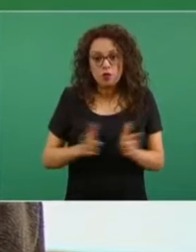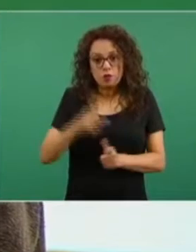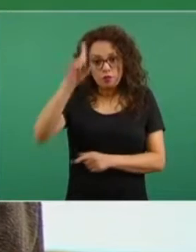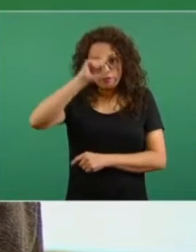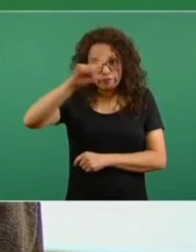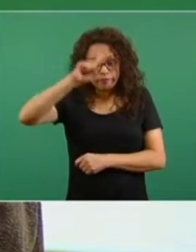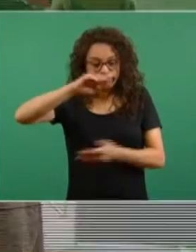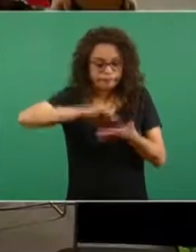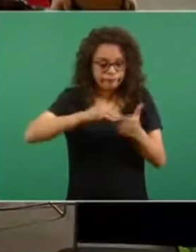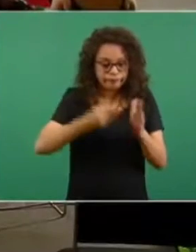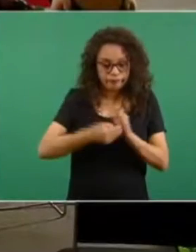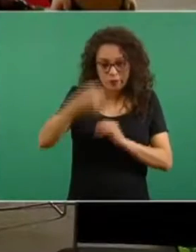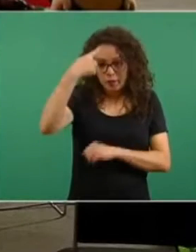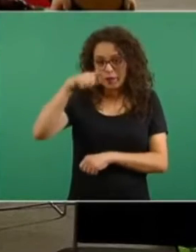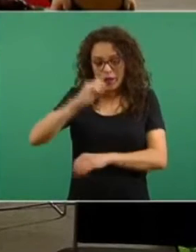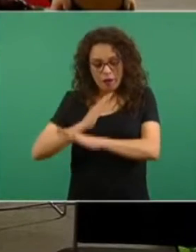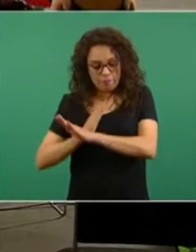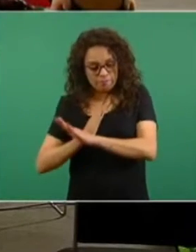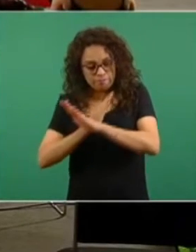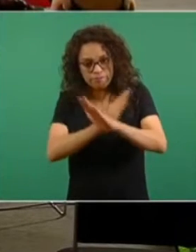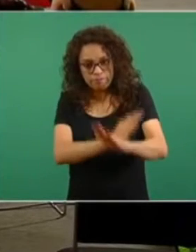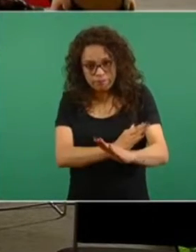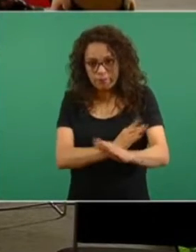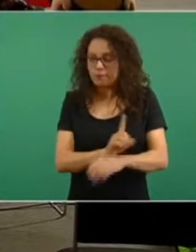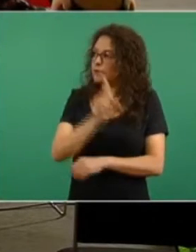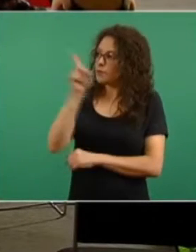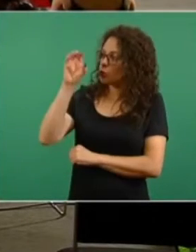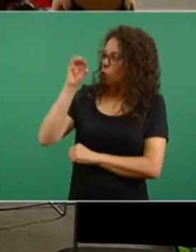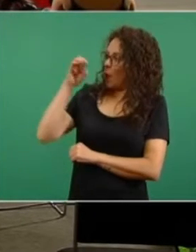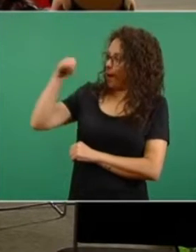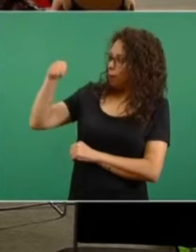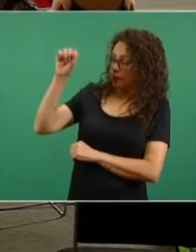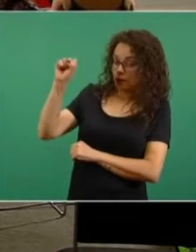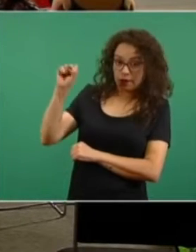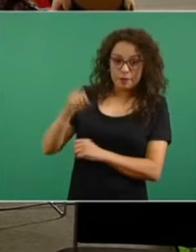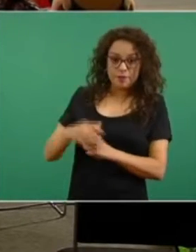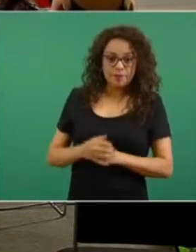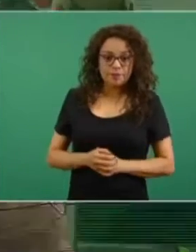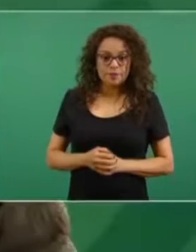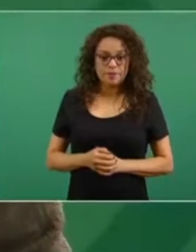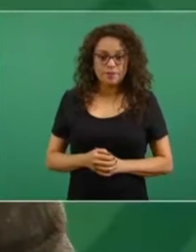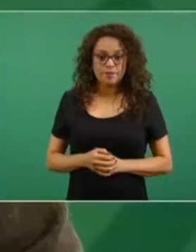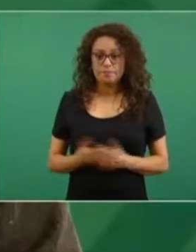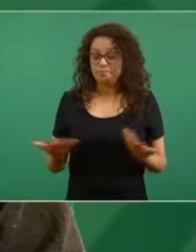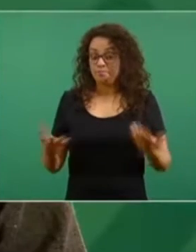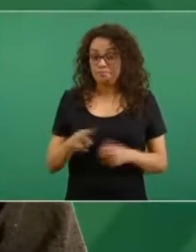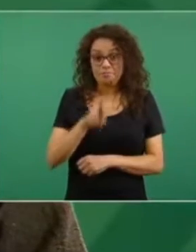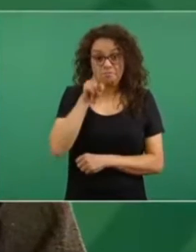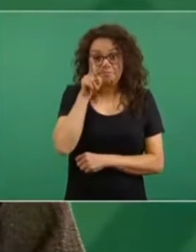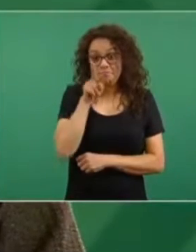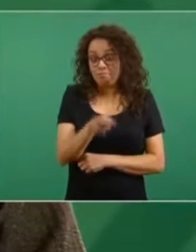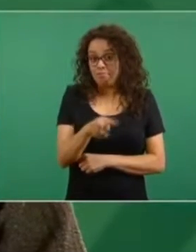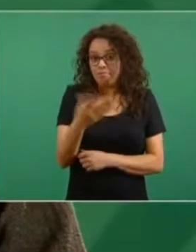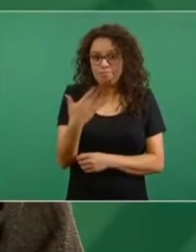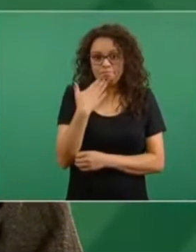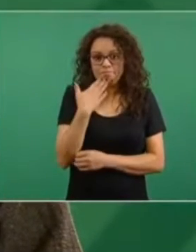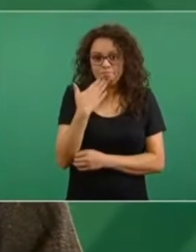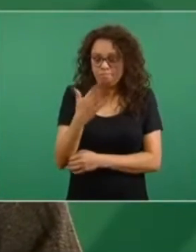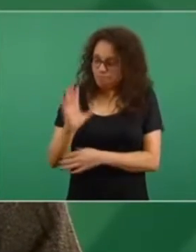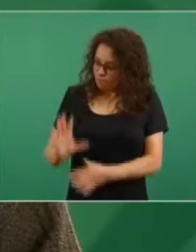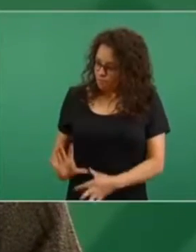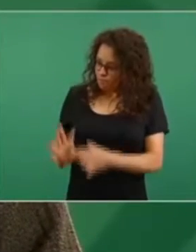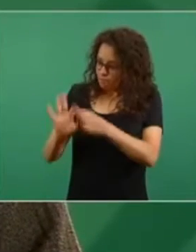de Inmunizaciones de la Organización Mundial de la Salud. Entonces no podríamos estar en mejor conexión con